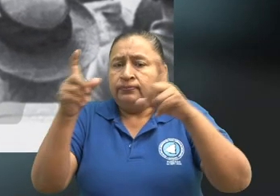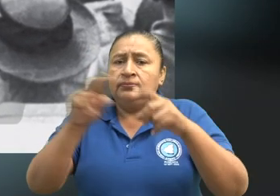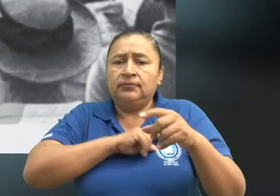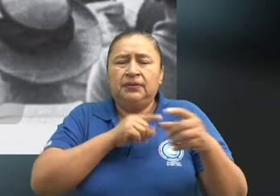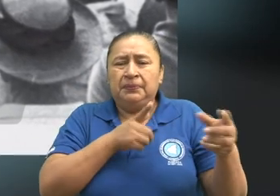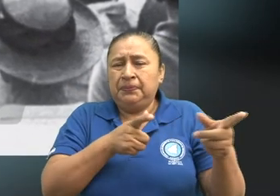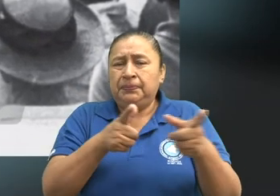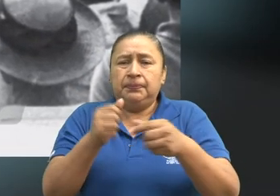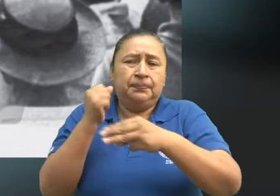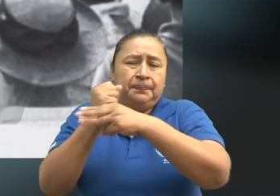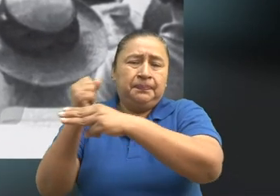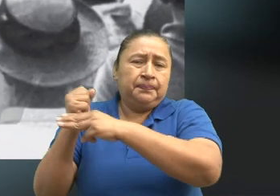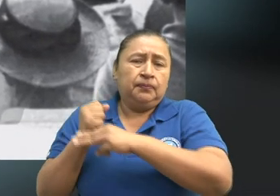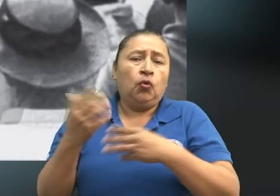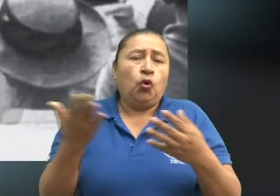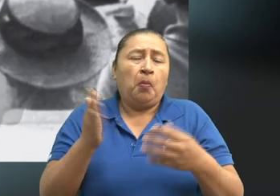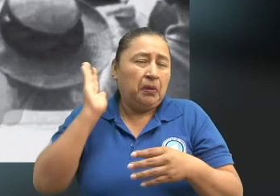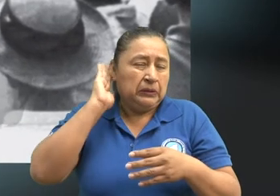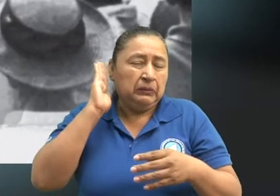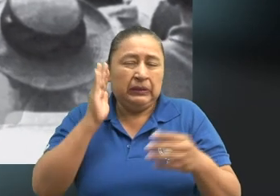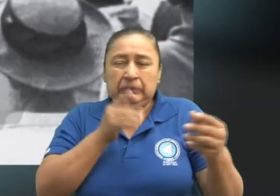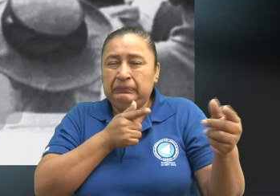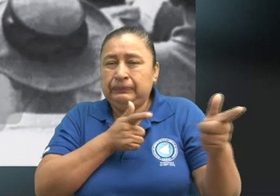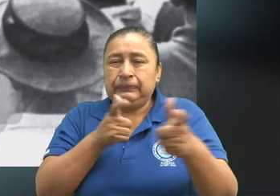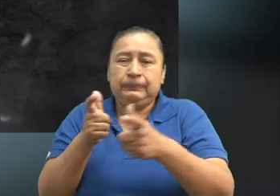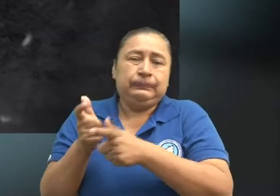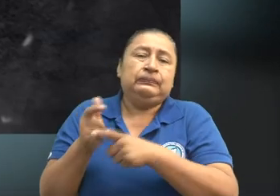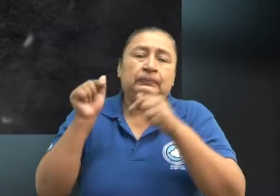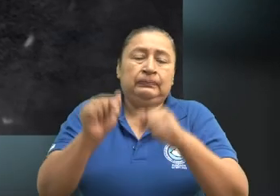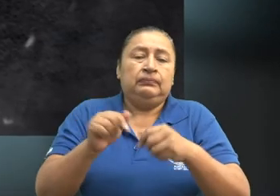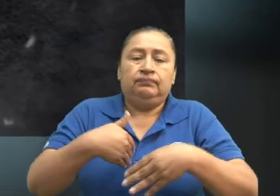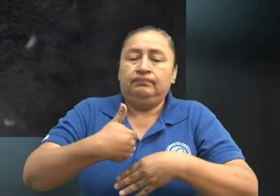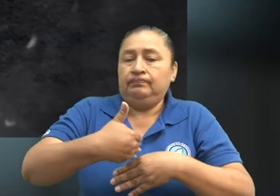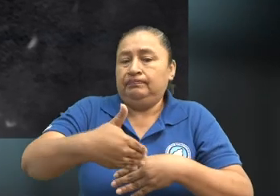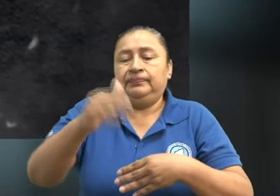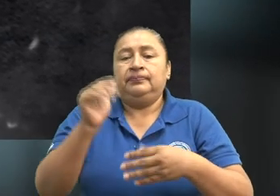la masacre, pues como la Guardia Sanguinaria, ¿verdad?, se